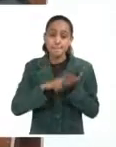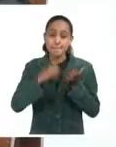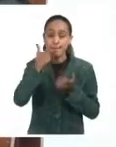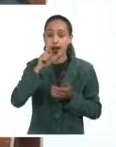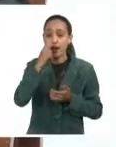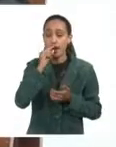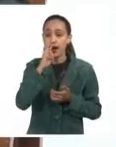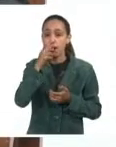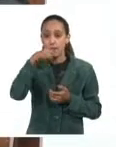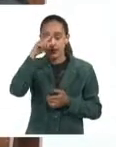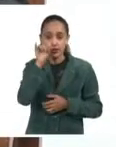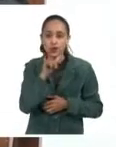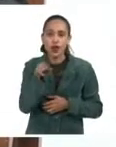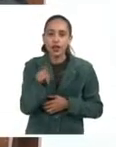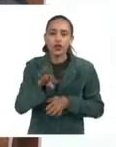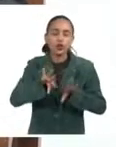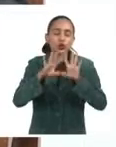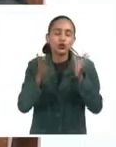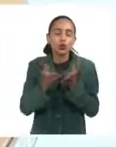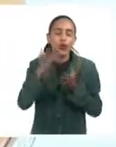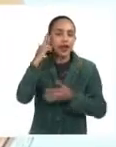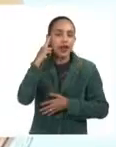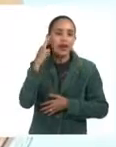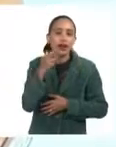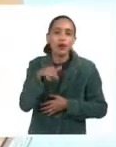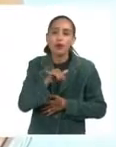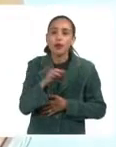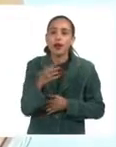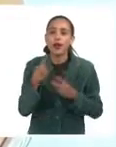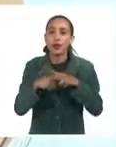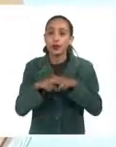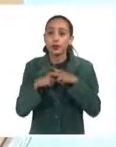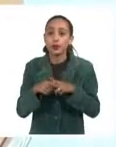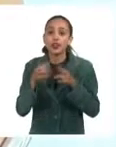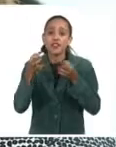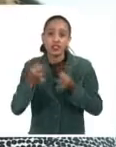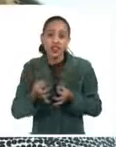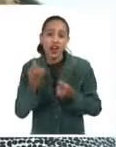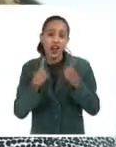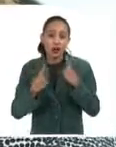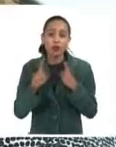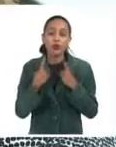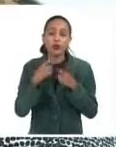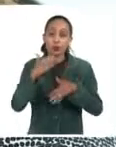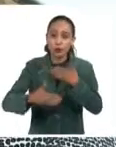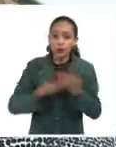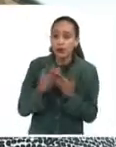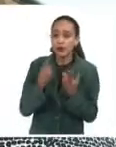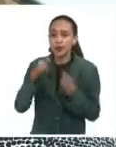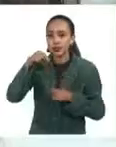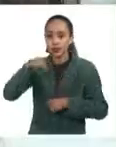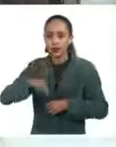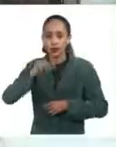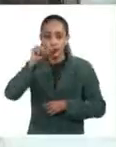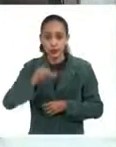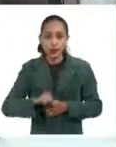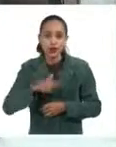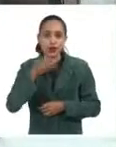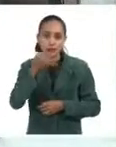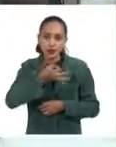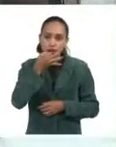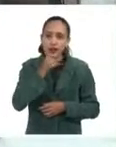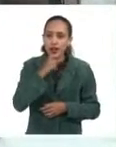estuvieran todas las respuestas, incluso ante las insatisfacciones y necesidades de hoy. Los panelistas discursaron además sobre los